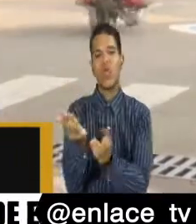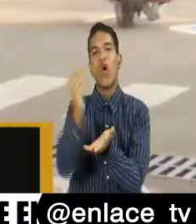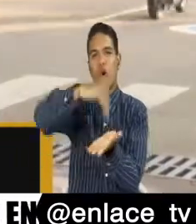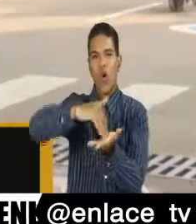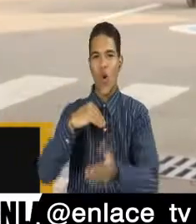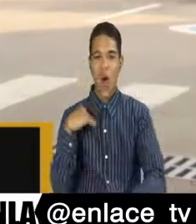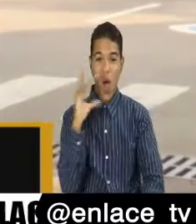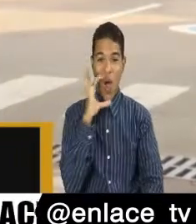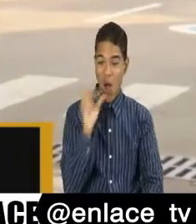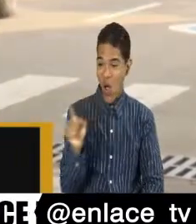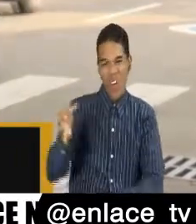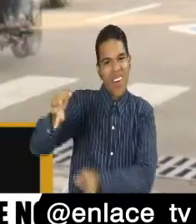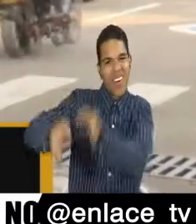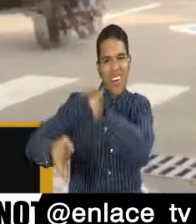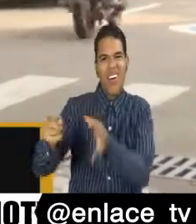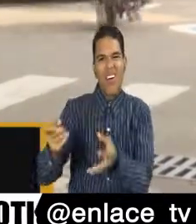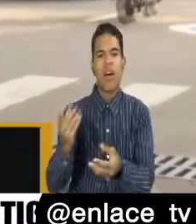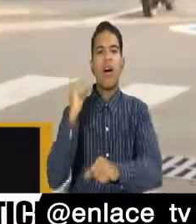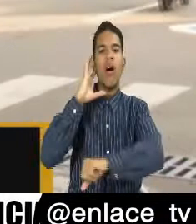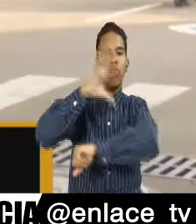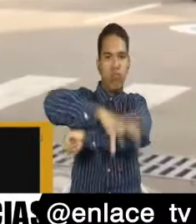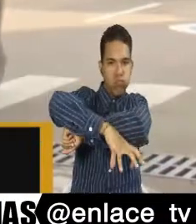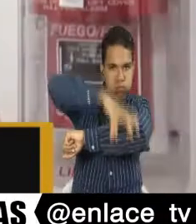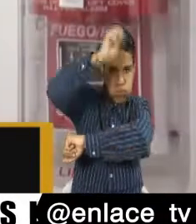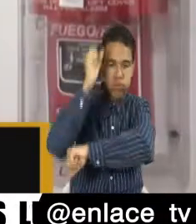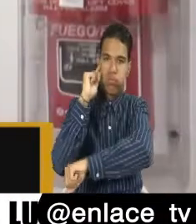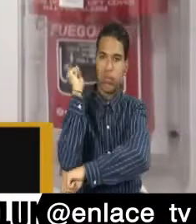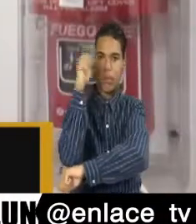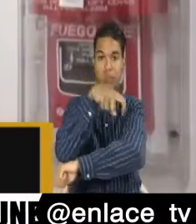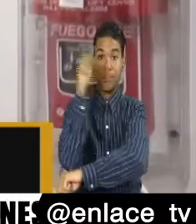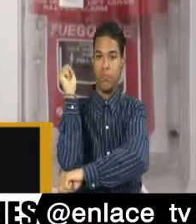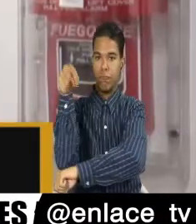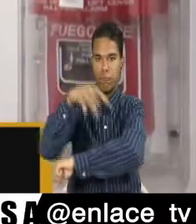está sindicado de robo a infraestructura petrolera.